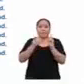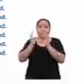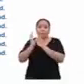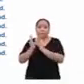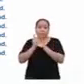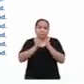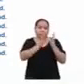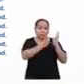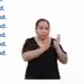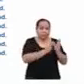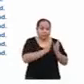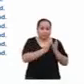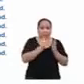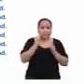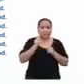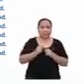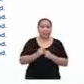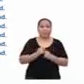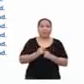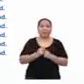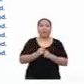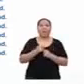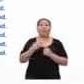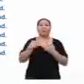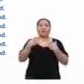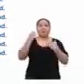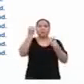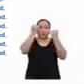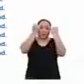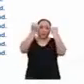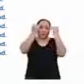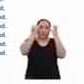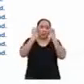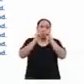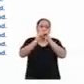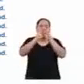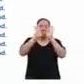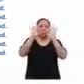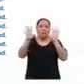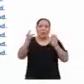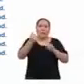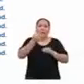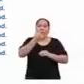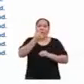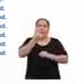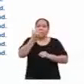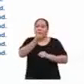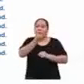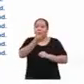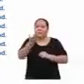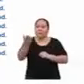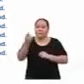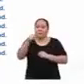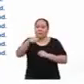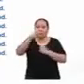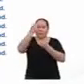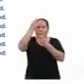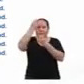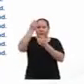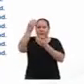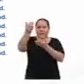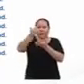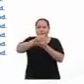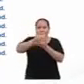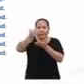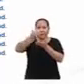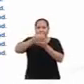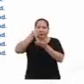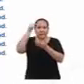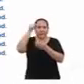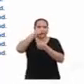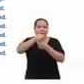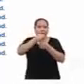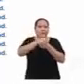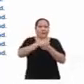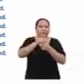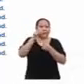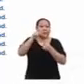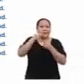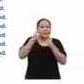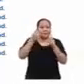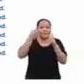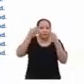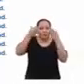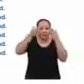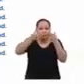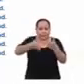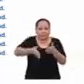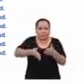organizado sistemáticamente, tenemos una idea clara de lo que sucede con los valores que hemos obtenido en la encuesta, que en nuestro caso